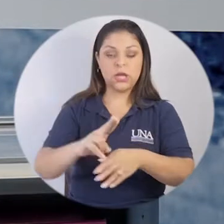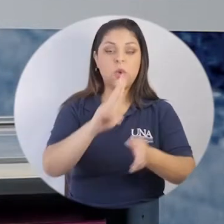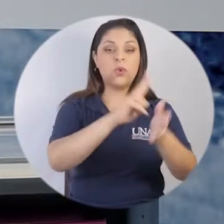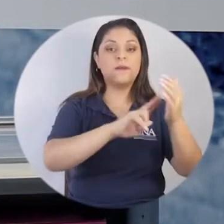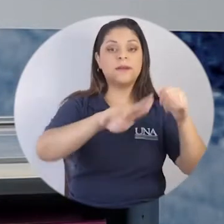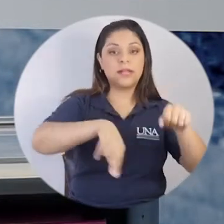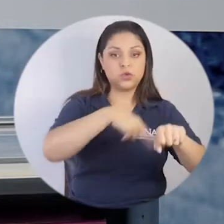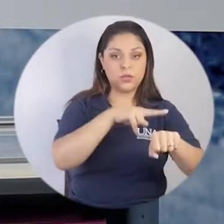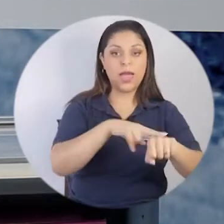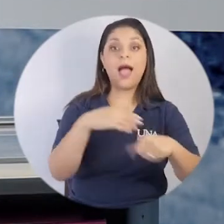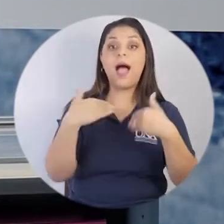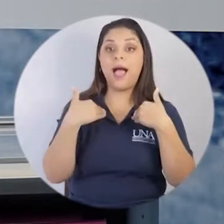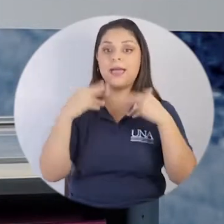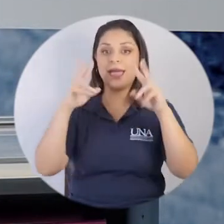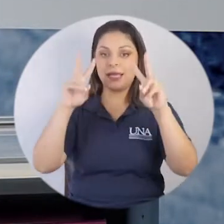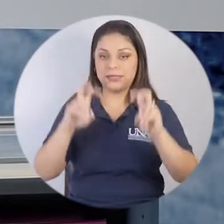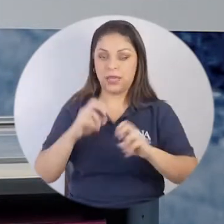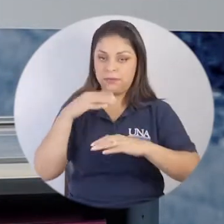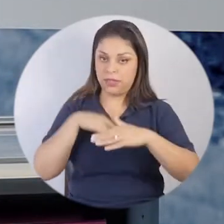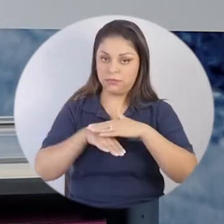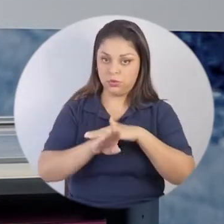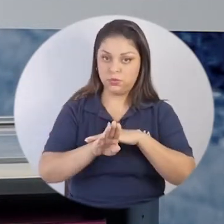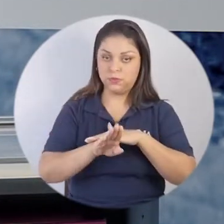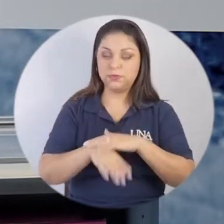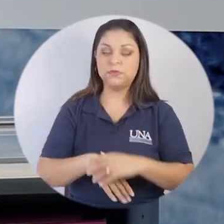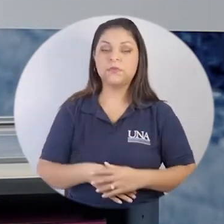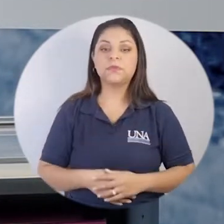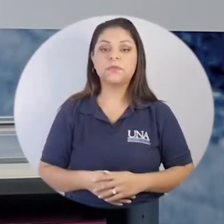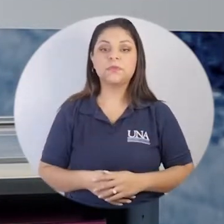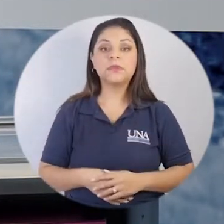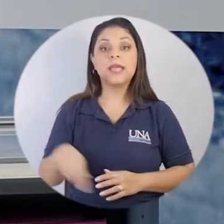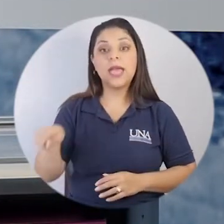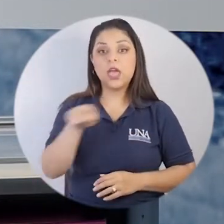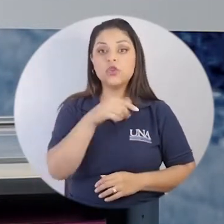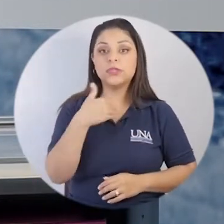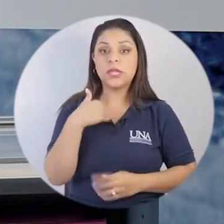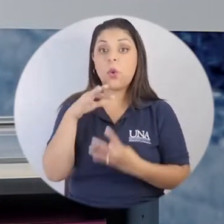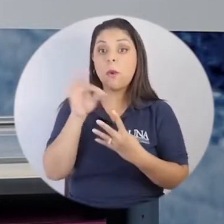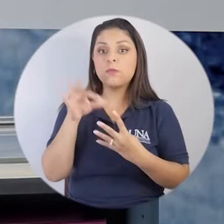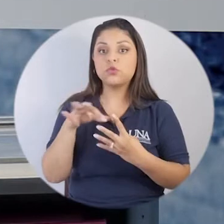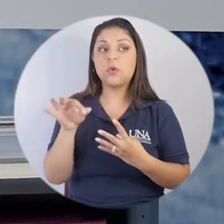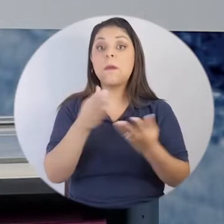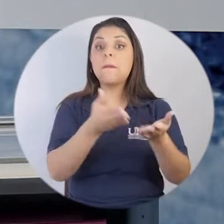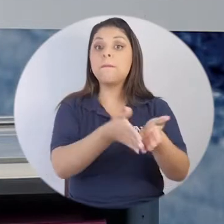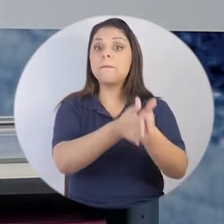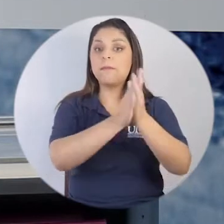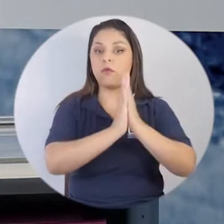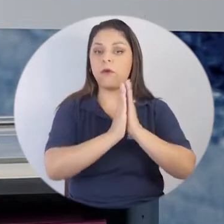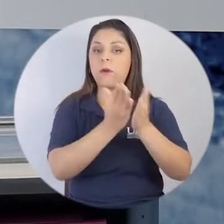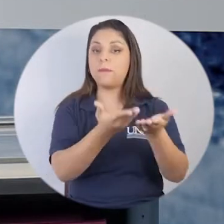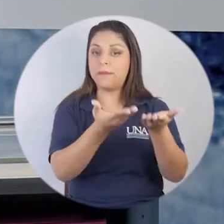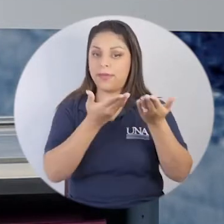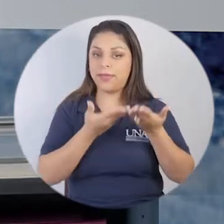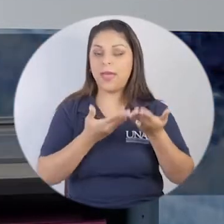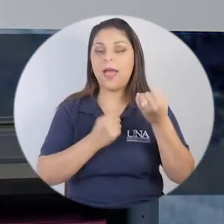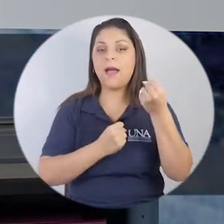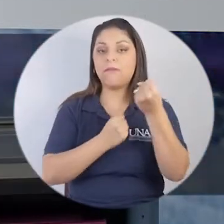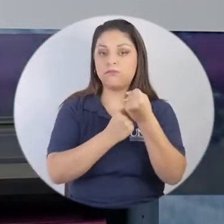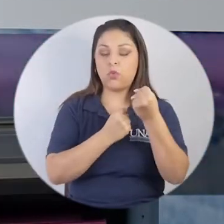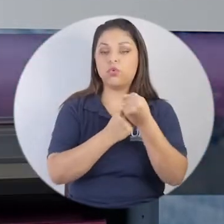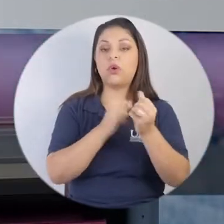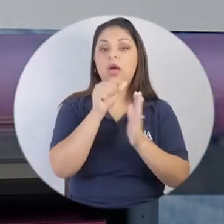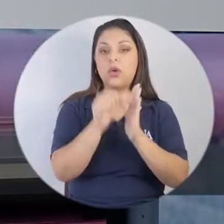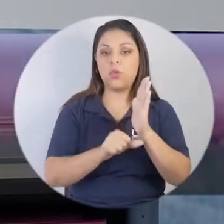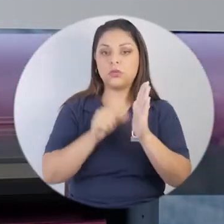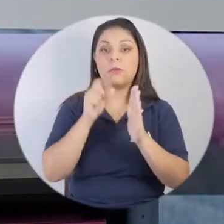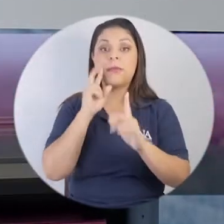Universidad Nacional, pues sabemos que existe un examen de admisión, ¿verdad? Entonces, ellos tienen la opción de solicitar que se les brinden adecuaciones y apoyos para